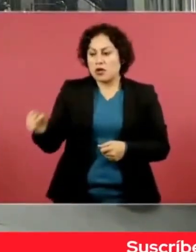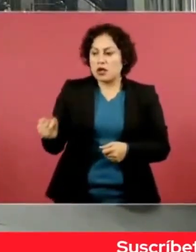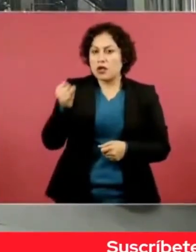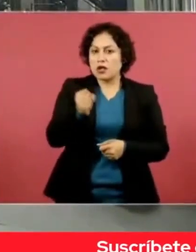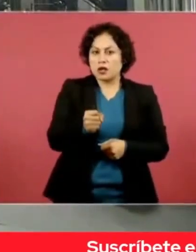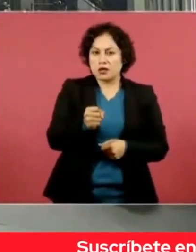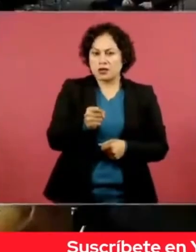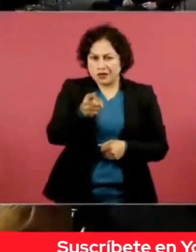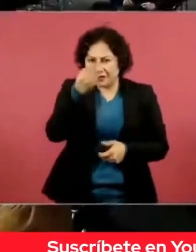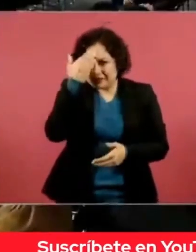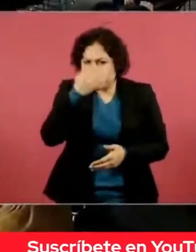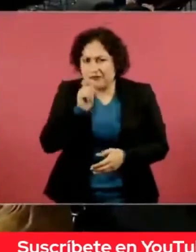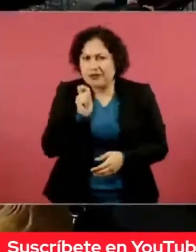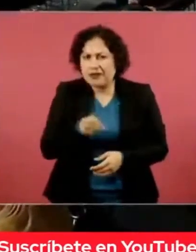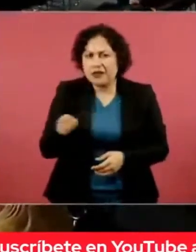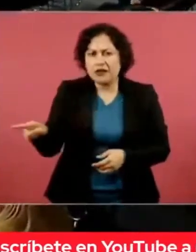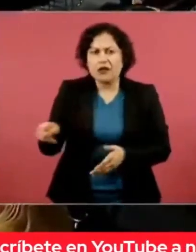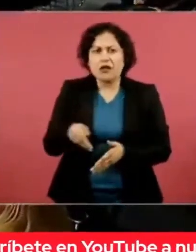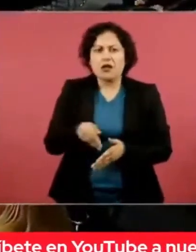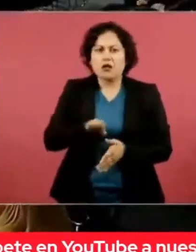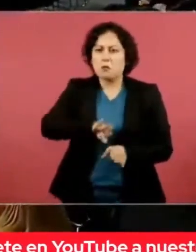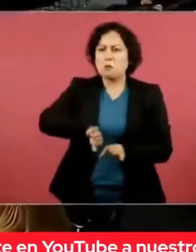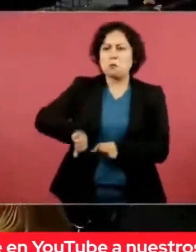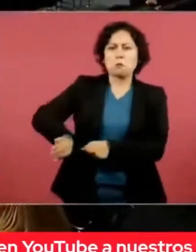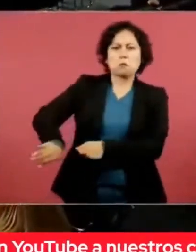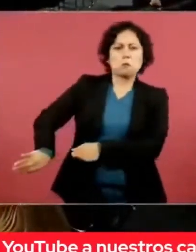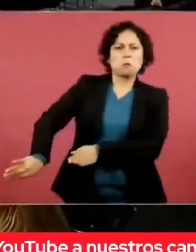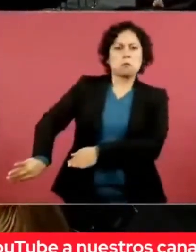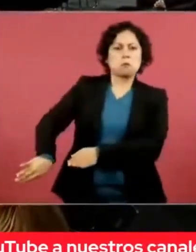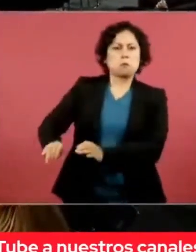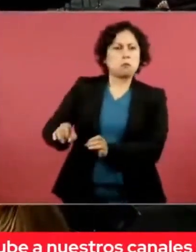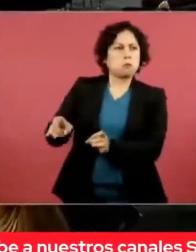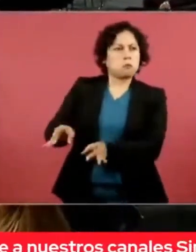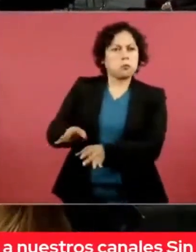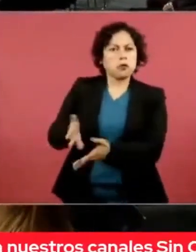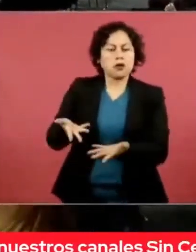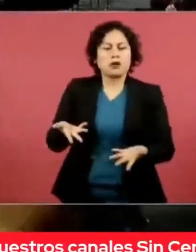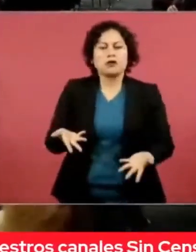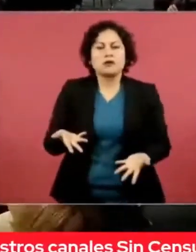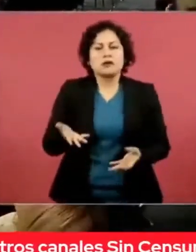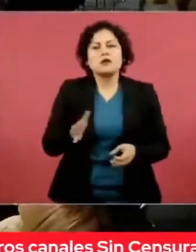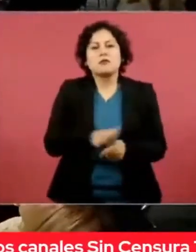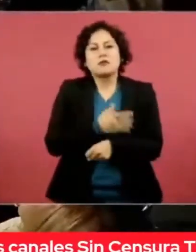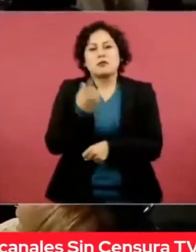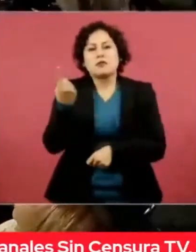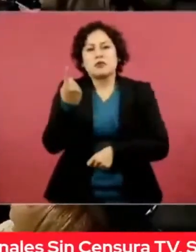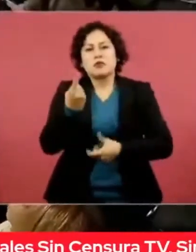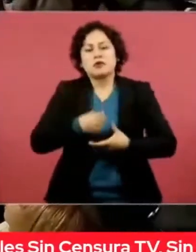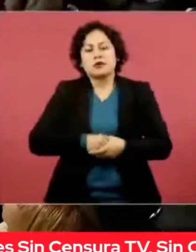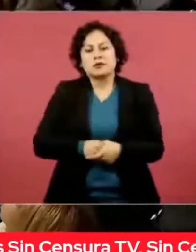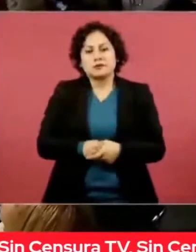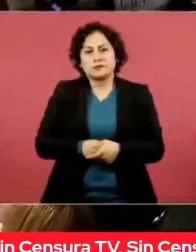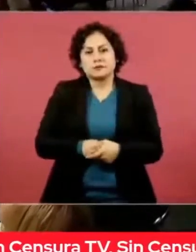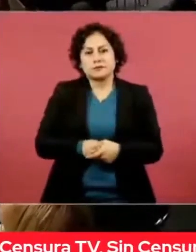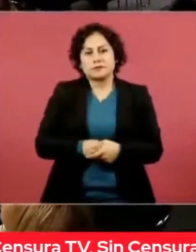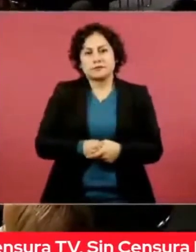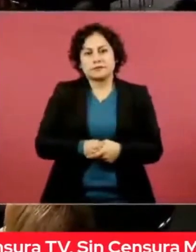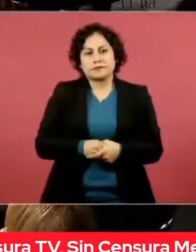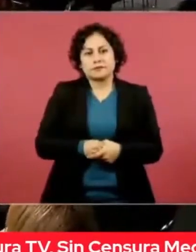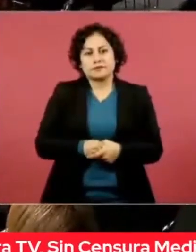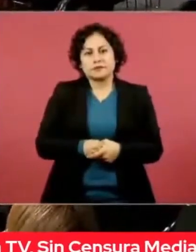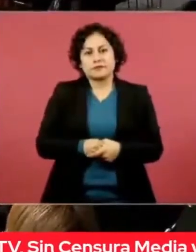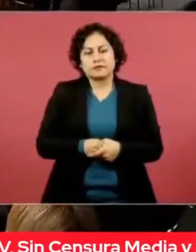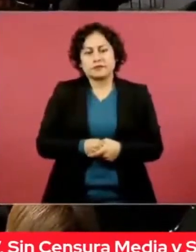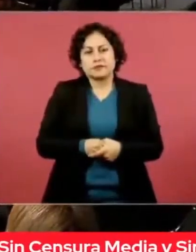vetaron la vetaron porque tenían